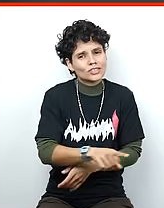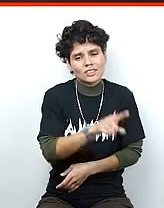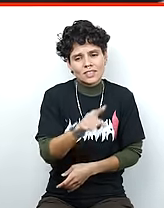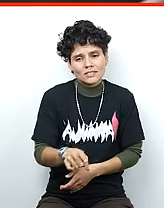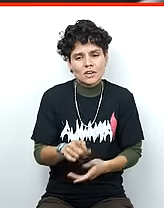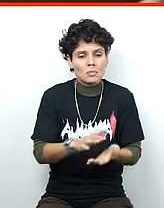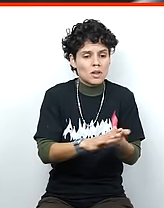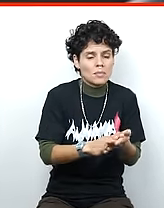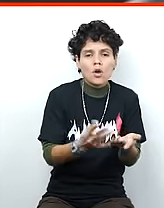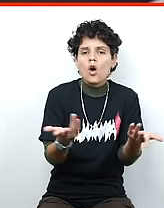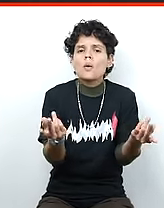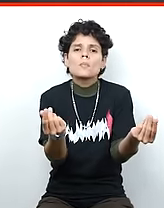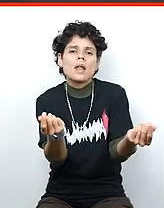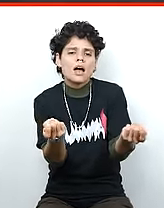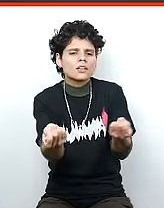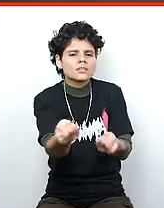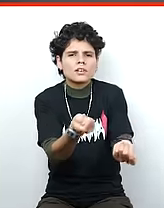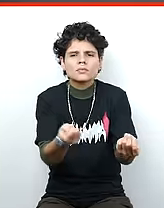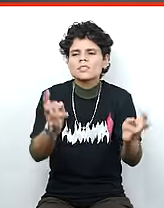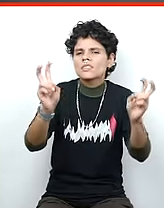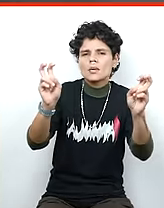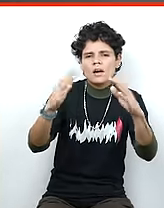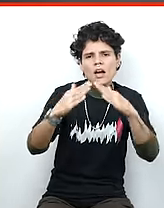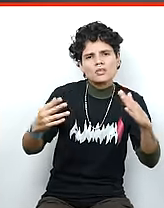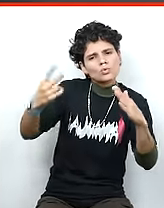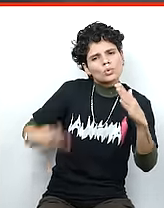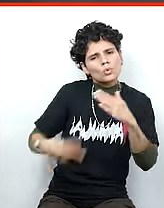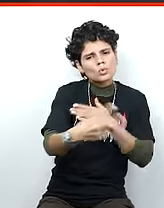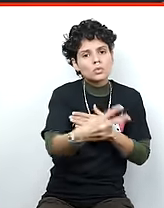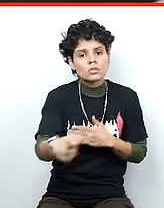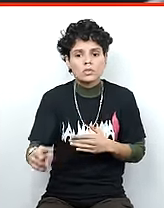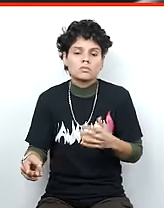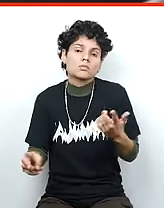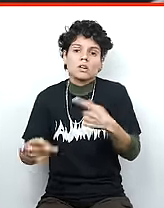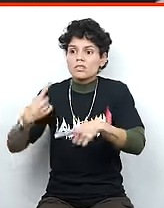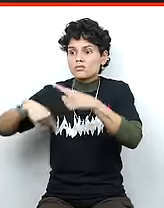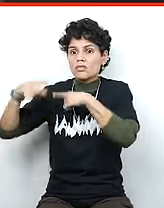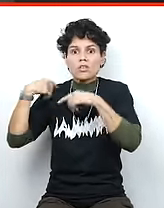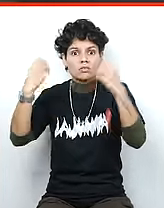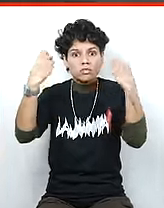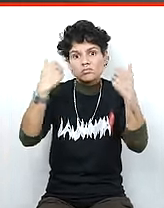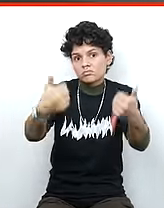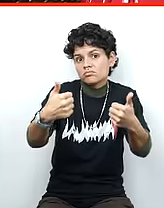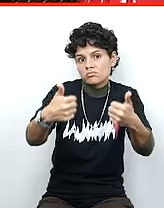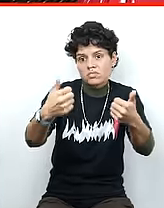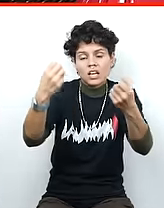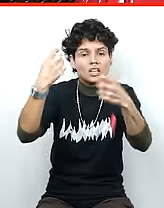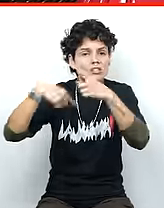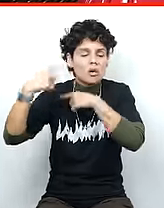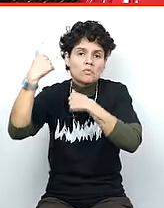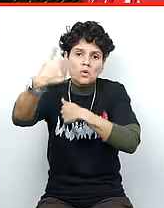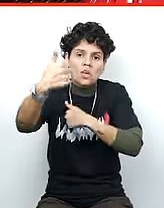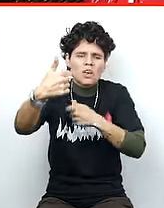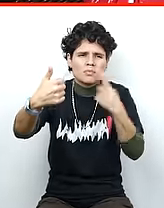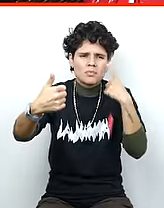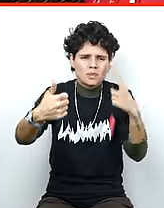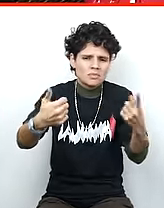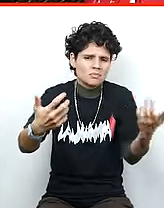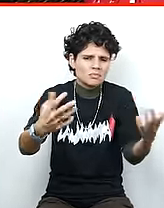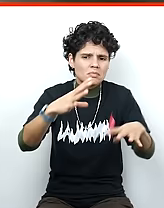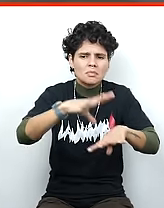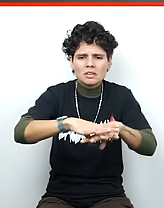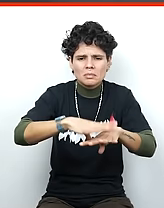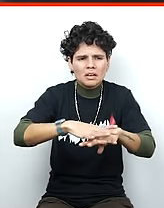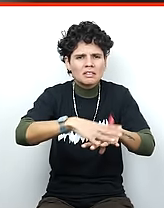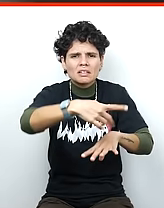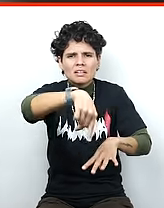enseñan a cómo invertir, no te enseñan una propiedad, no te enseñan, te enseñan historia. La historia es buena, la historia es verdad, pero la matemática que hacen, no,